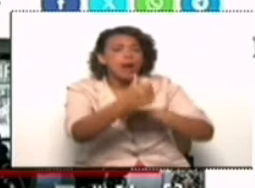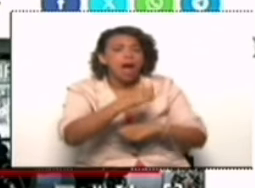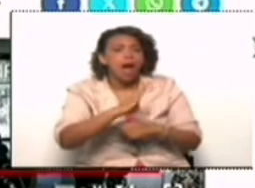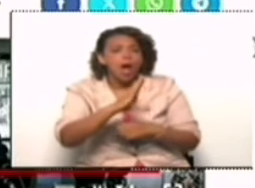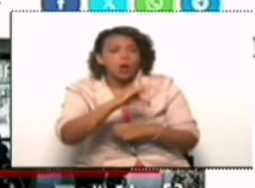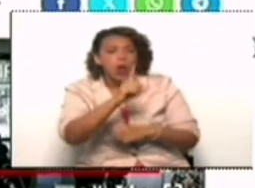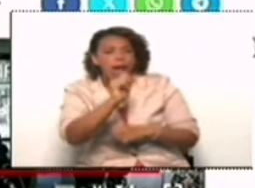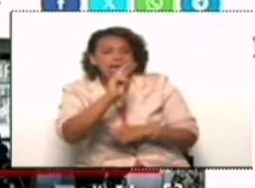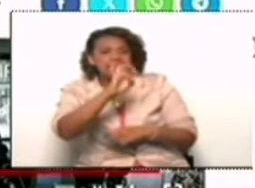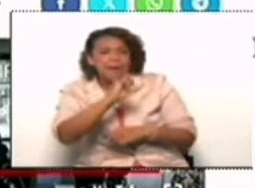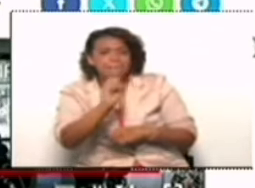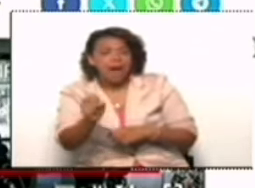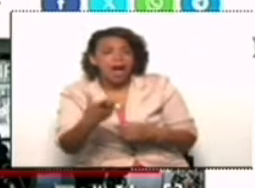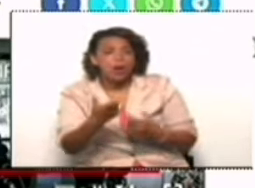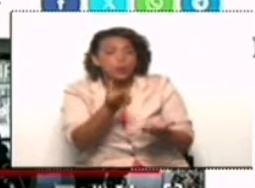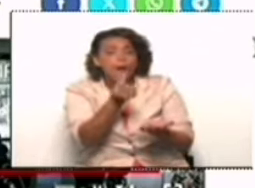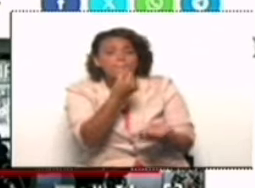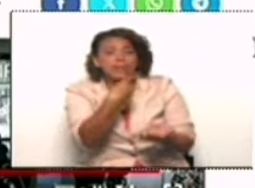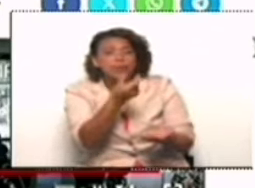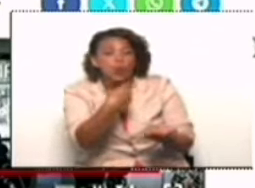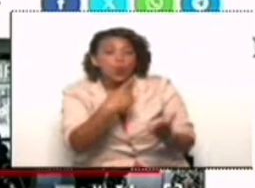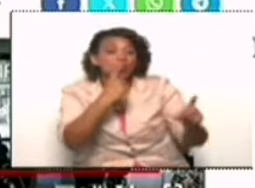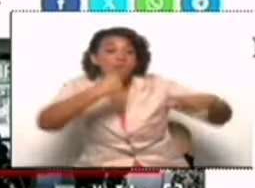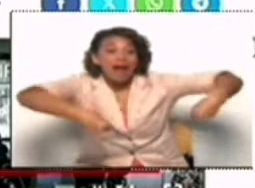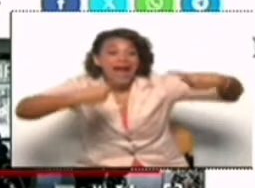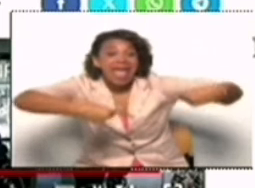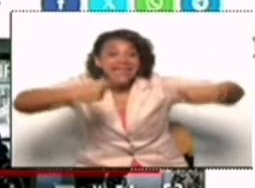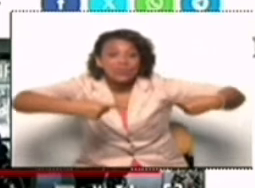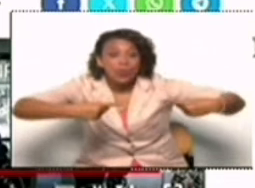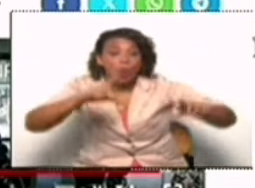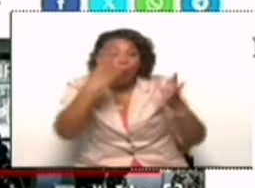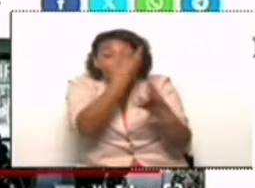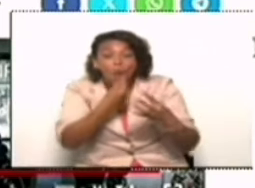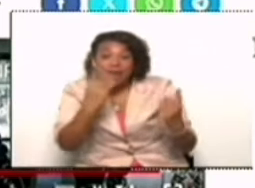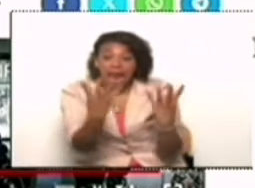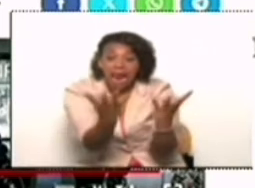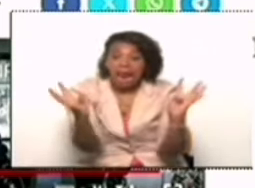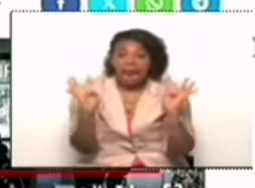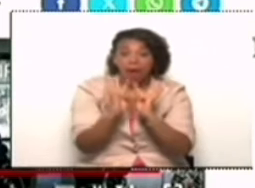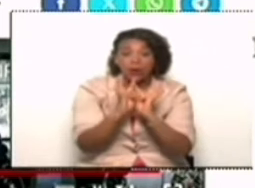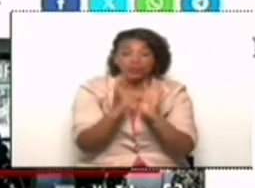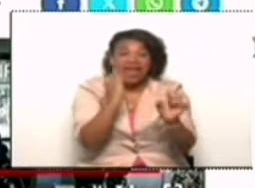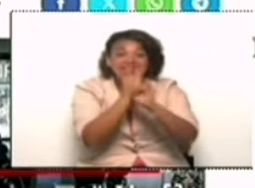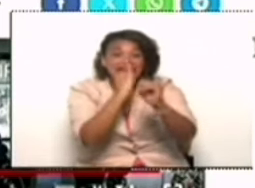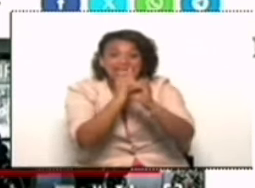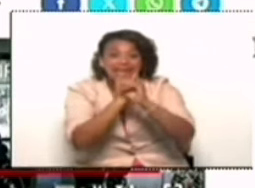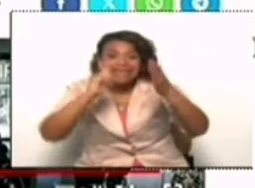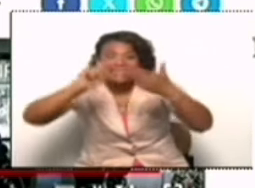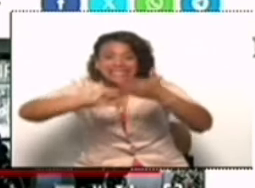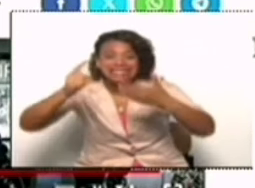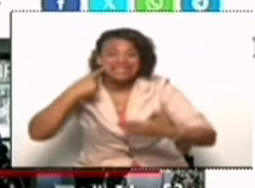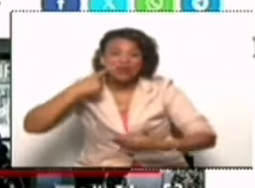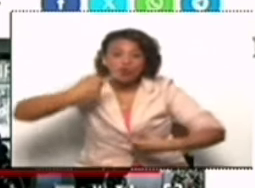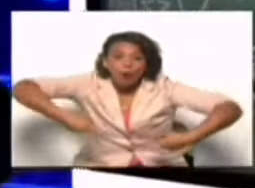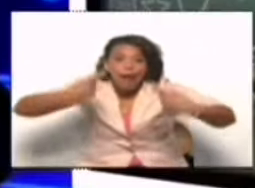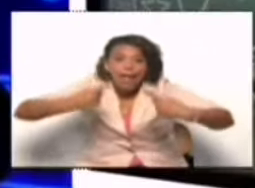clonazepam mediante un reto, en medio de un reto a través de las redes sociales, a través de